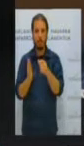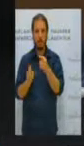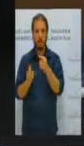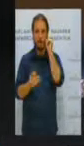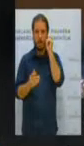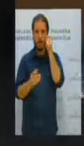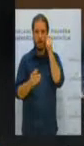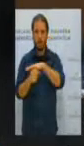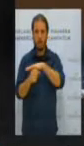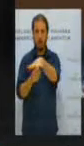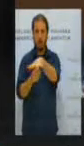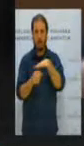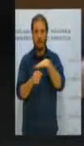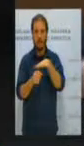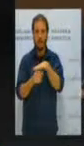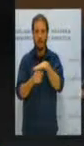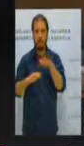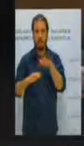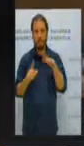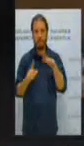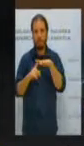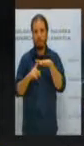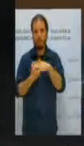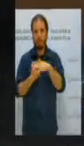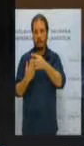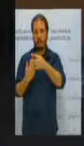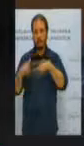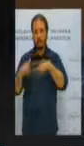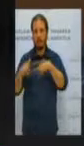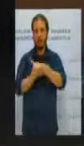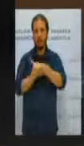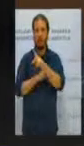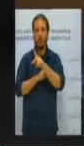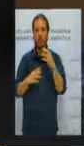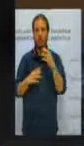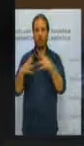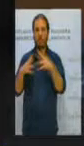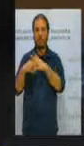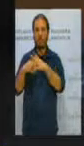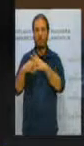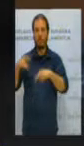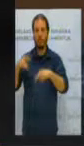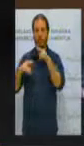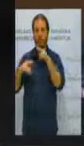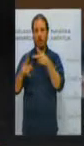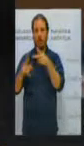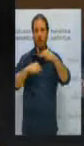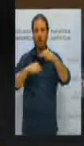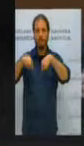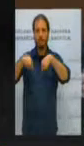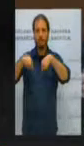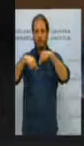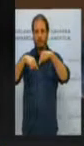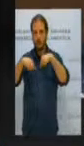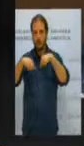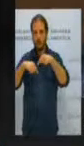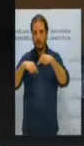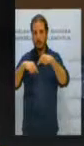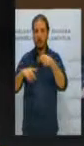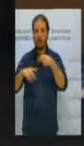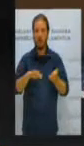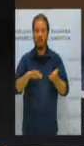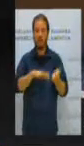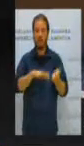desarrollo de las infraestructuras y el desarrollo del tráfico que tiene que ver con la implantación de